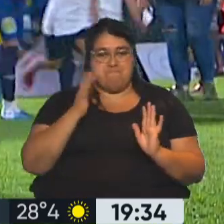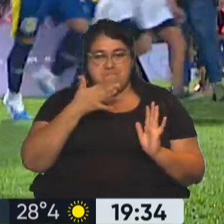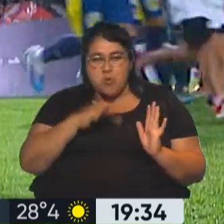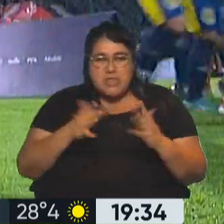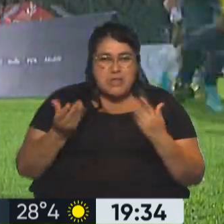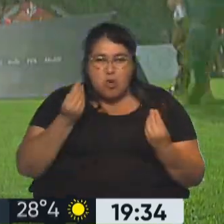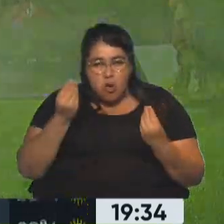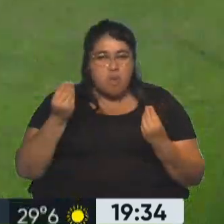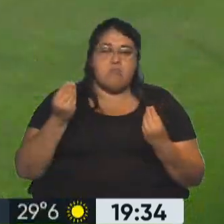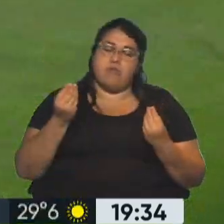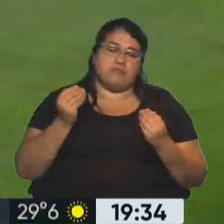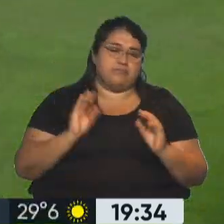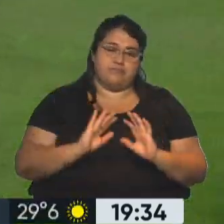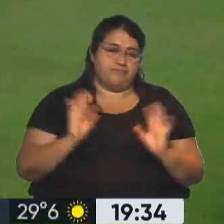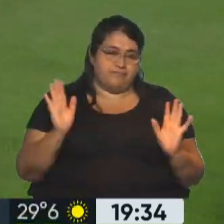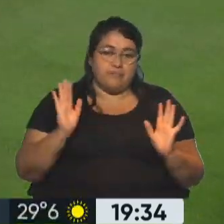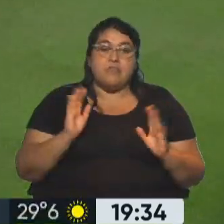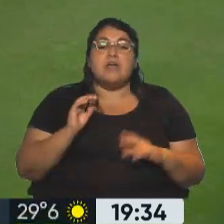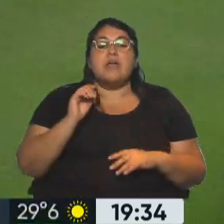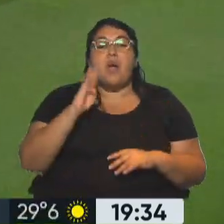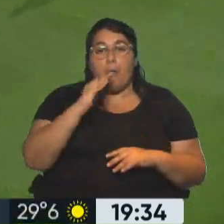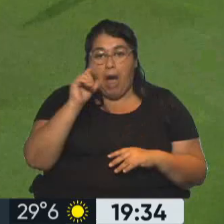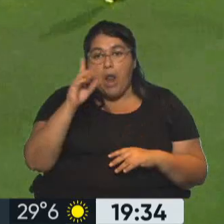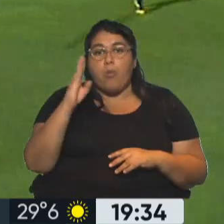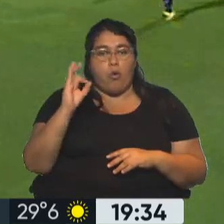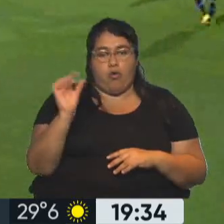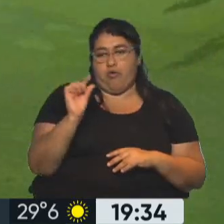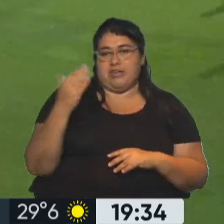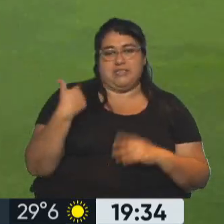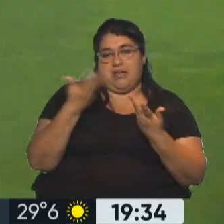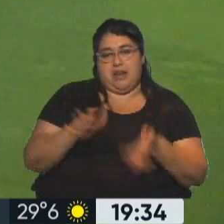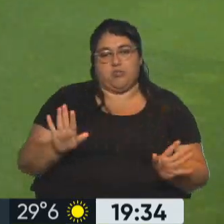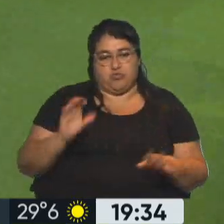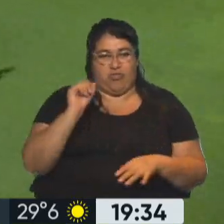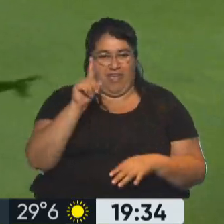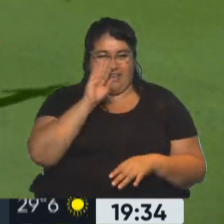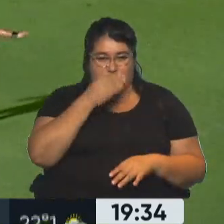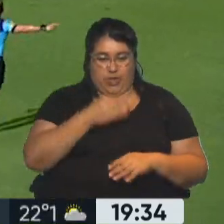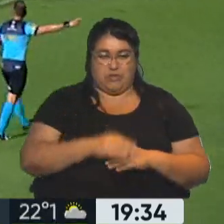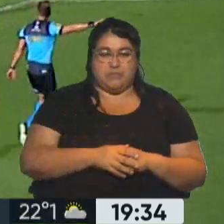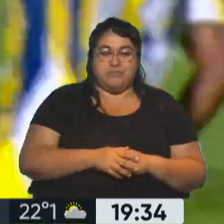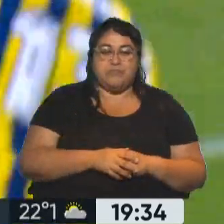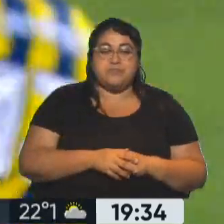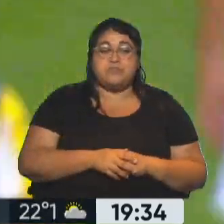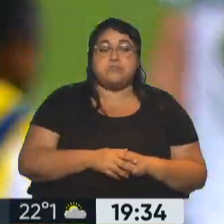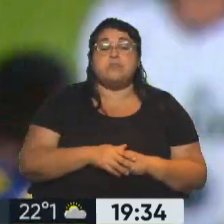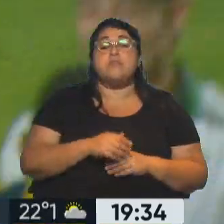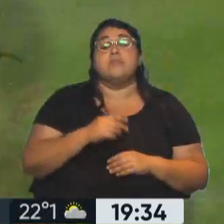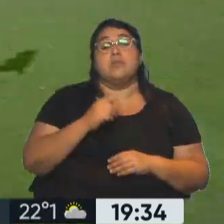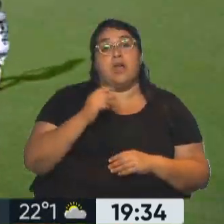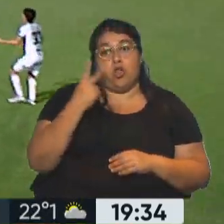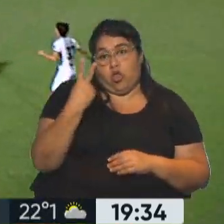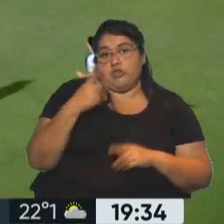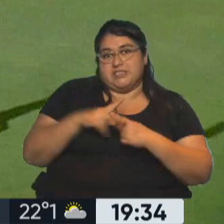entendía. Piris y Machuca los goles. Lo cierto es que Balbo se acaba de ir de Estudiantes. 6 fechas, 2 técnicos ya van afuera. Y